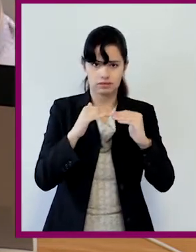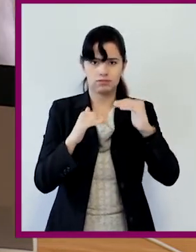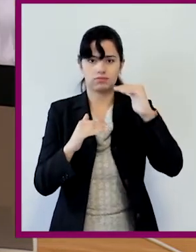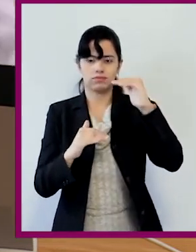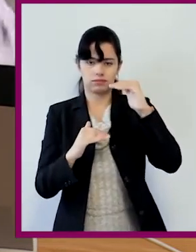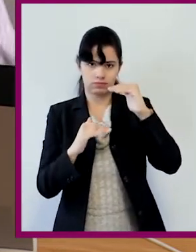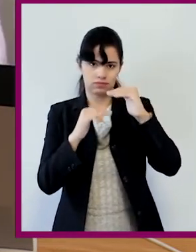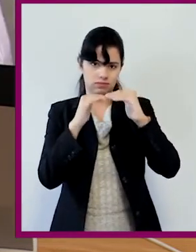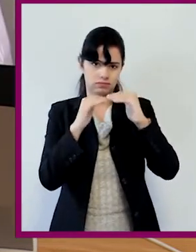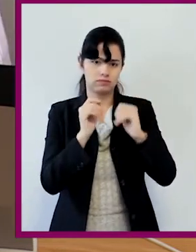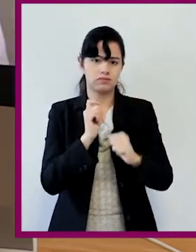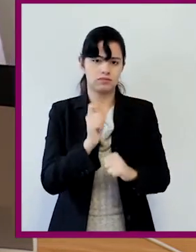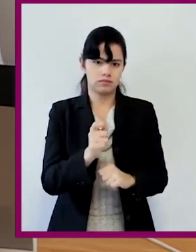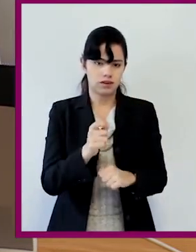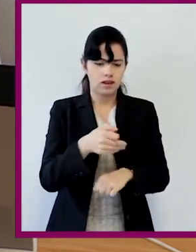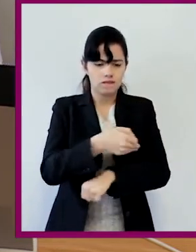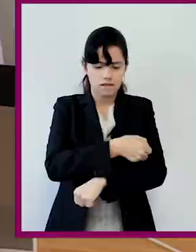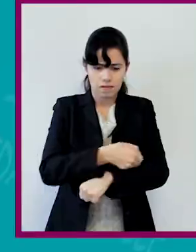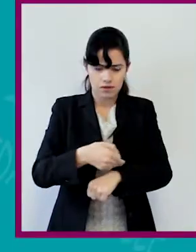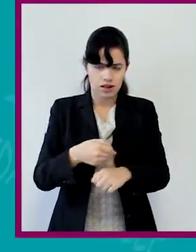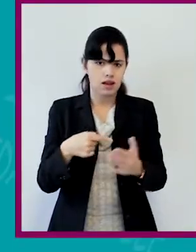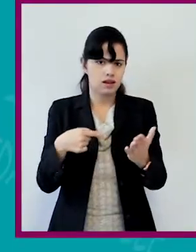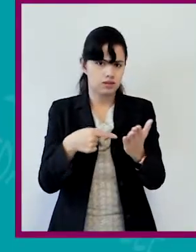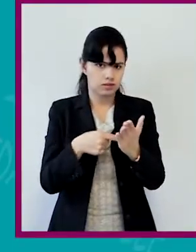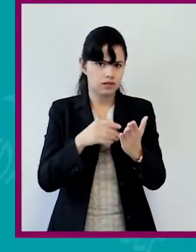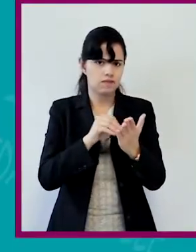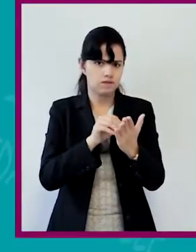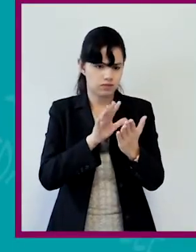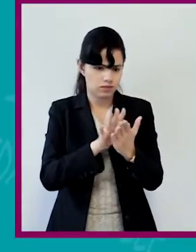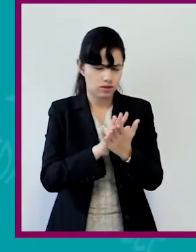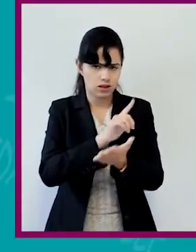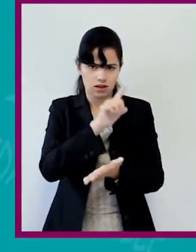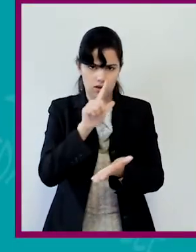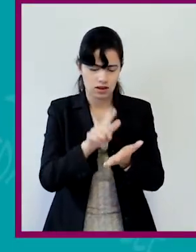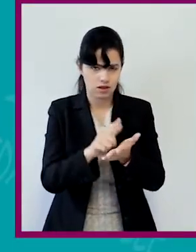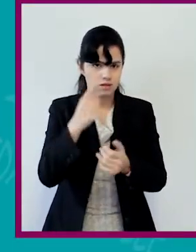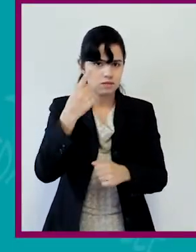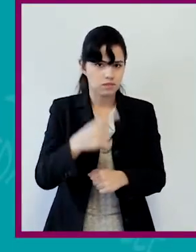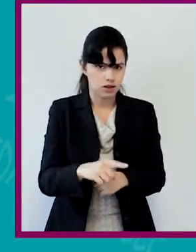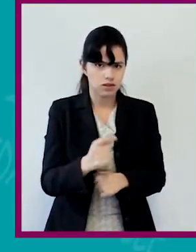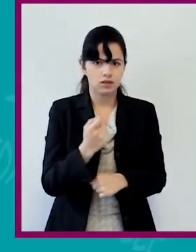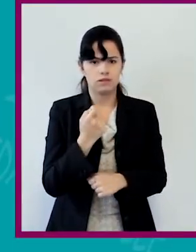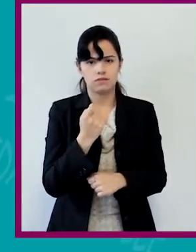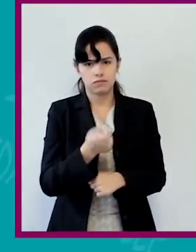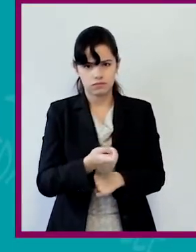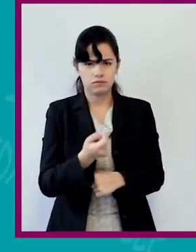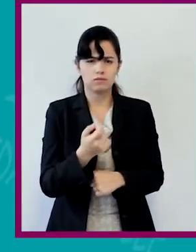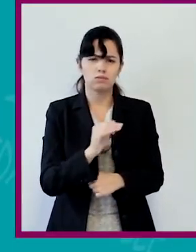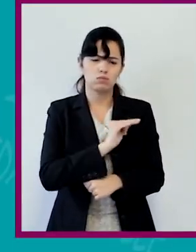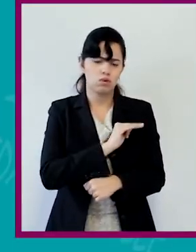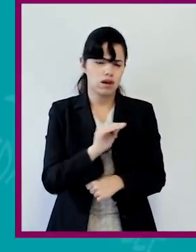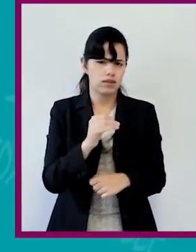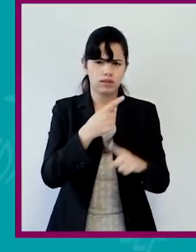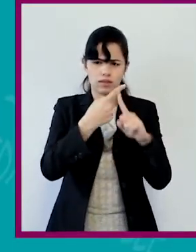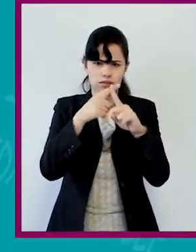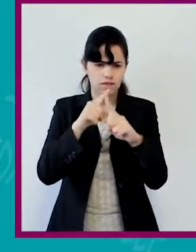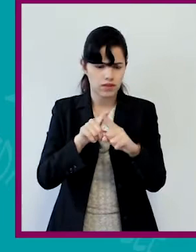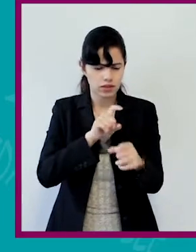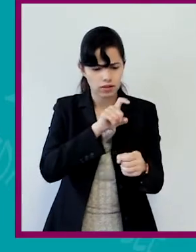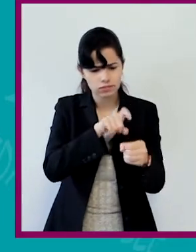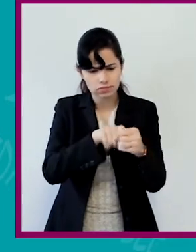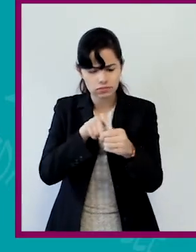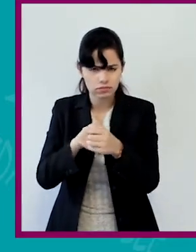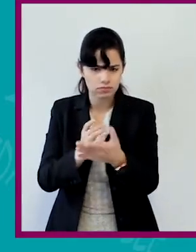mínimo, de los ingresos de las familias, es decir, un salario constitucional, un salario remunerador que